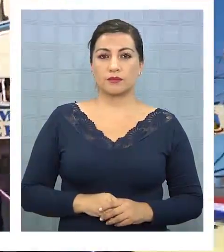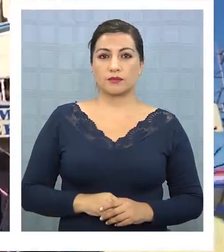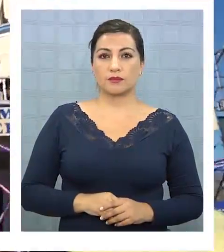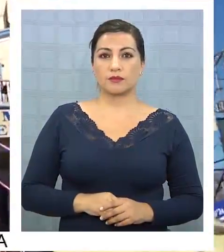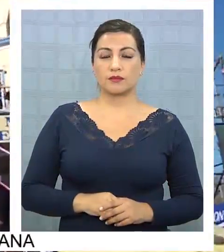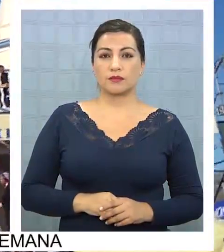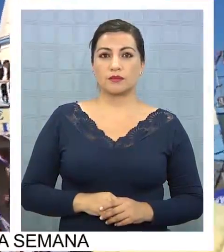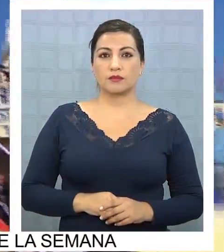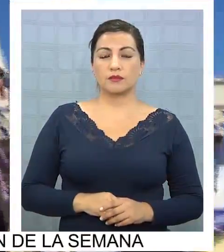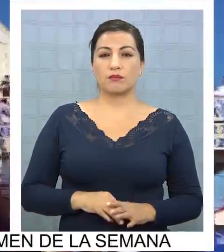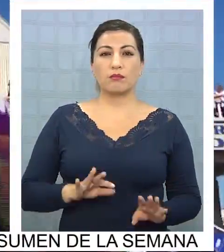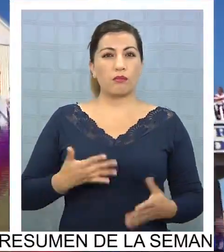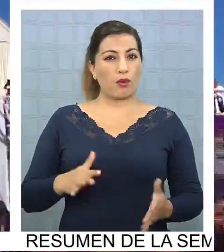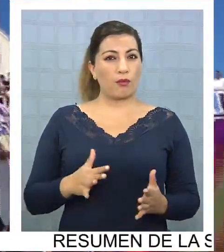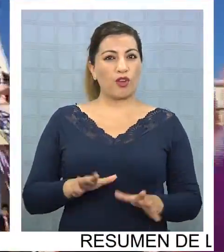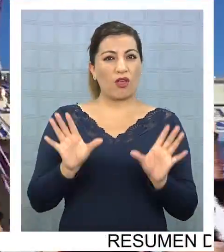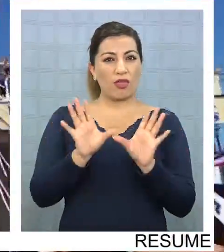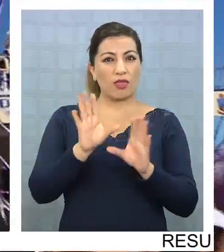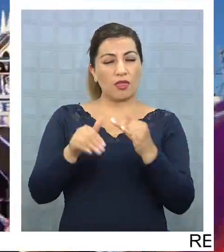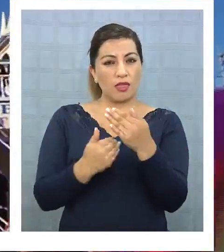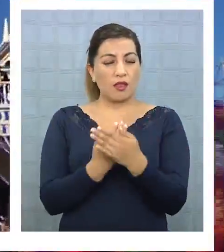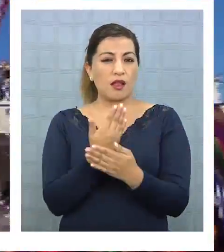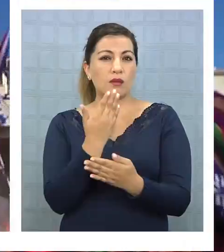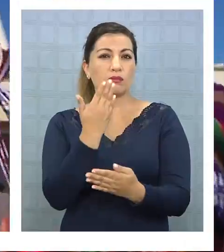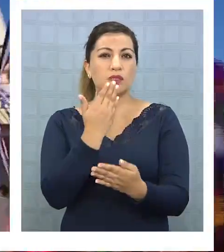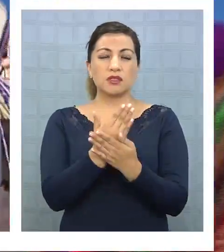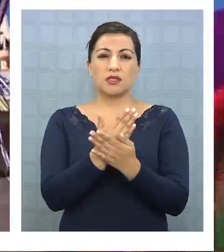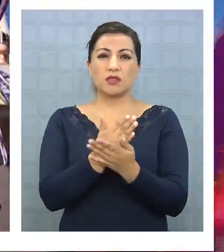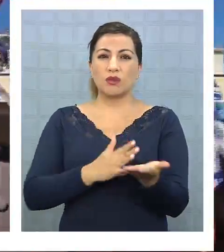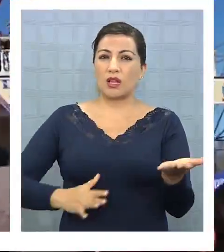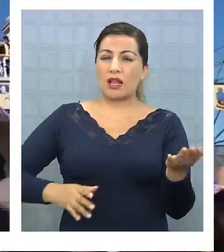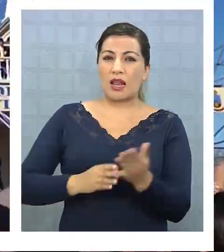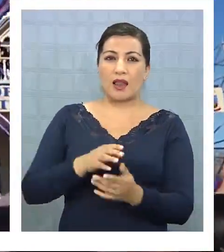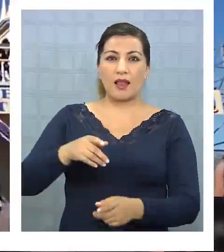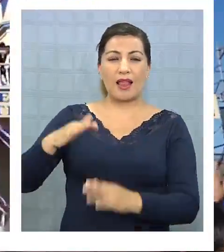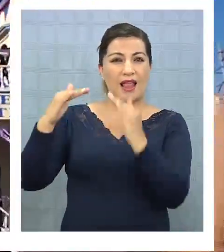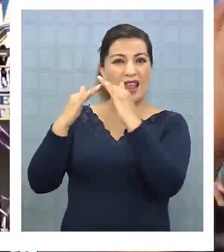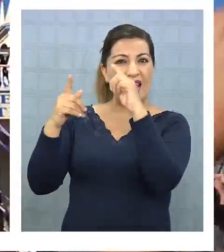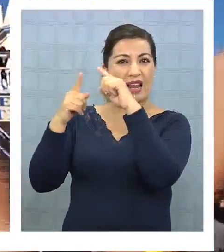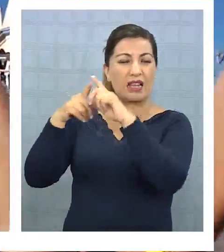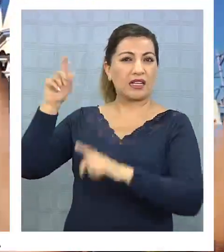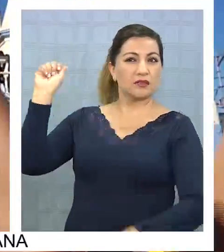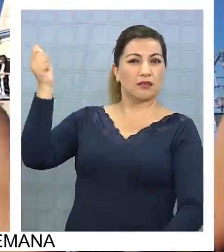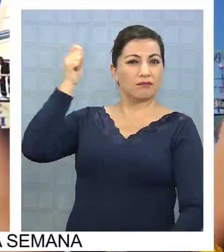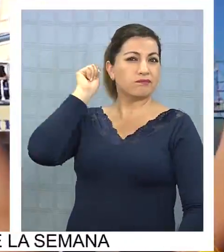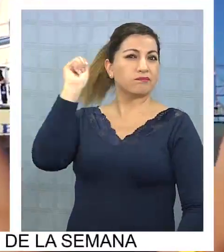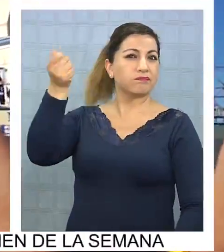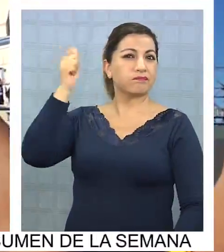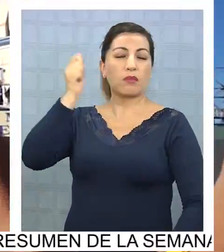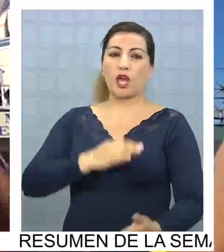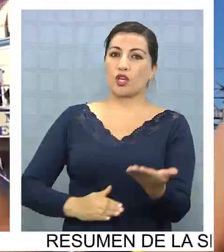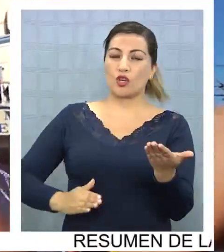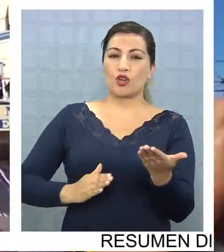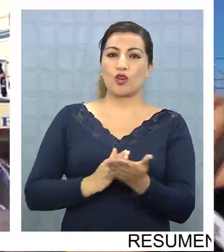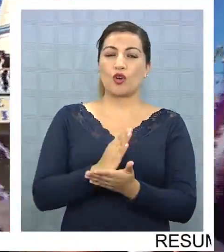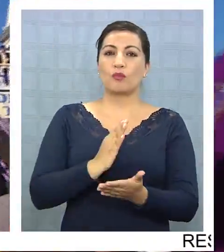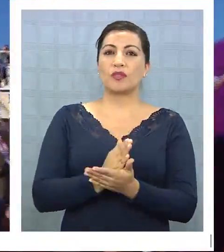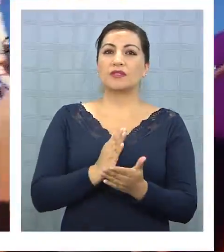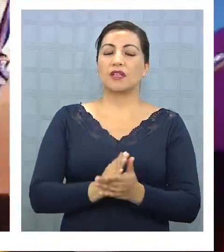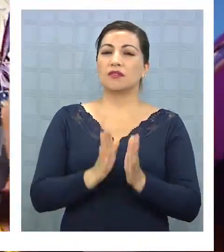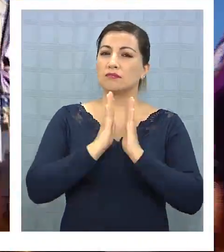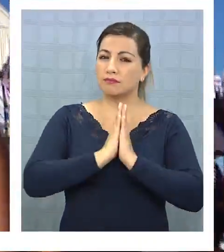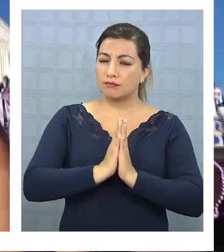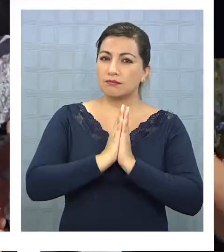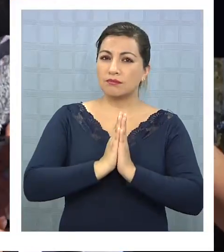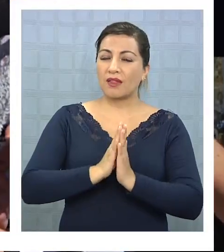Eran pasadas las 10 de la mañana cuando comenzaron a sonar las campanas que anunciaban el inicio de la misa de campaña de la fiesta